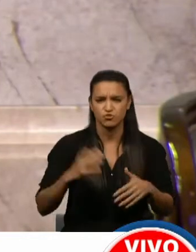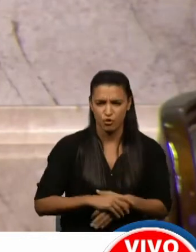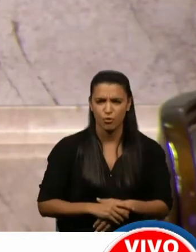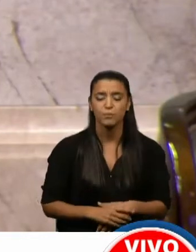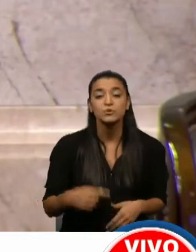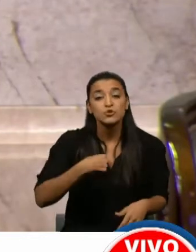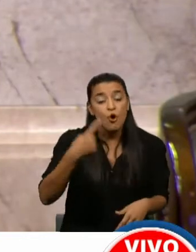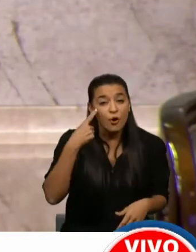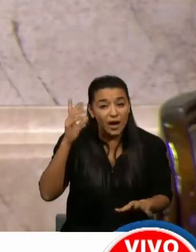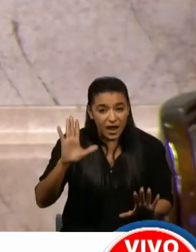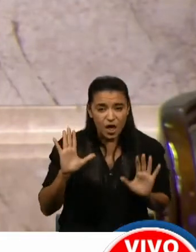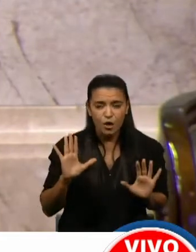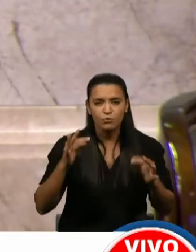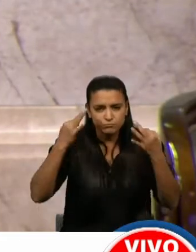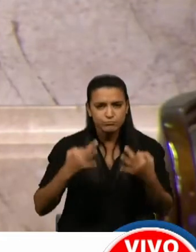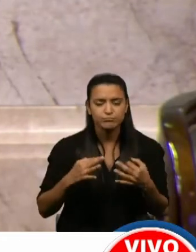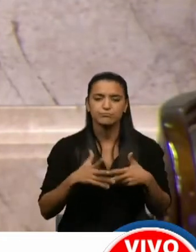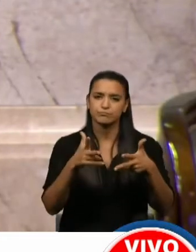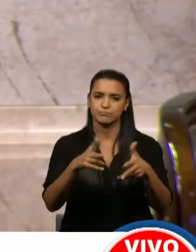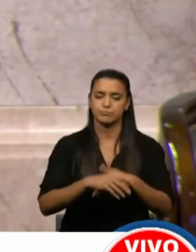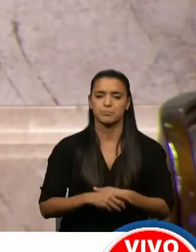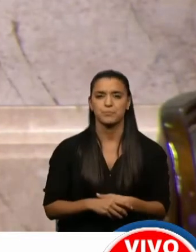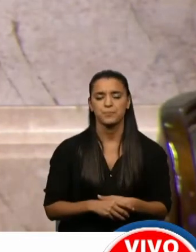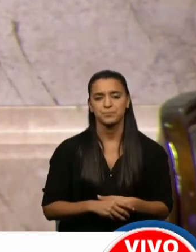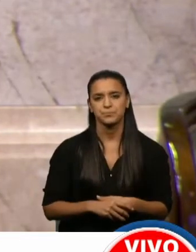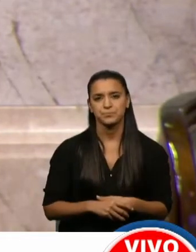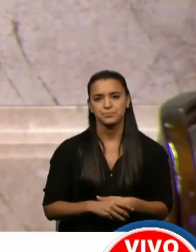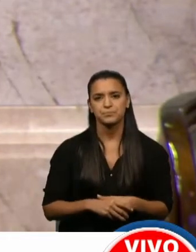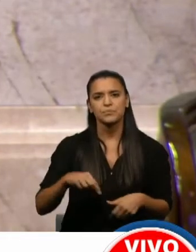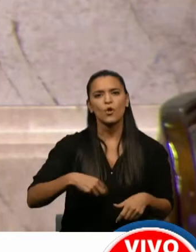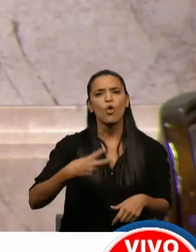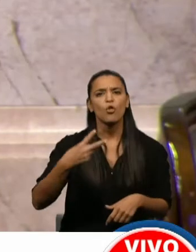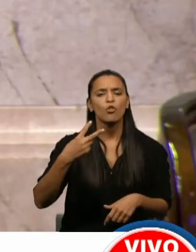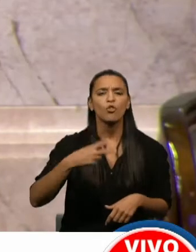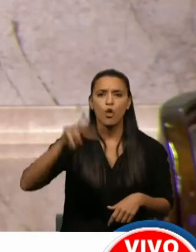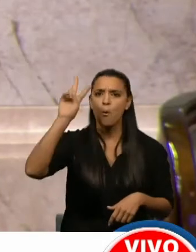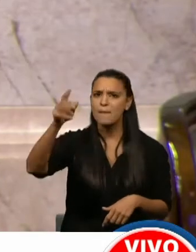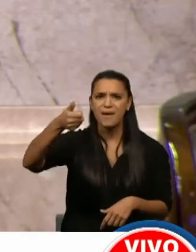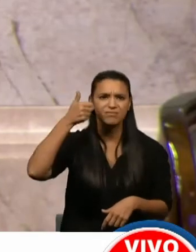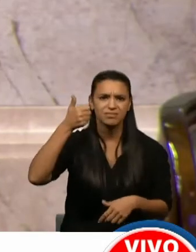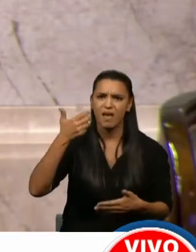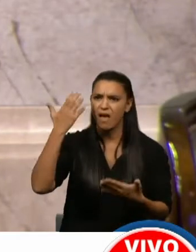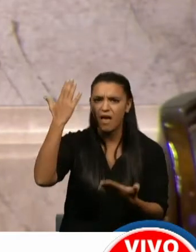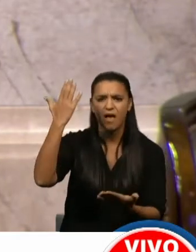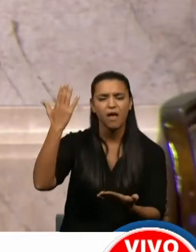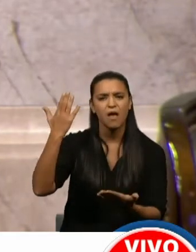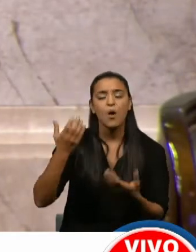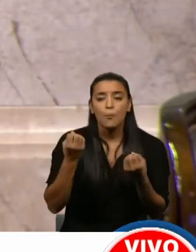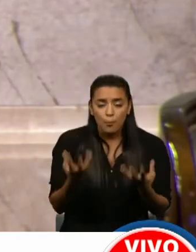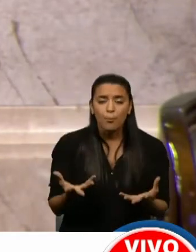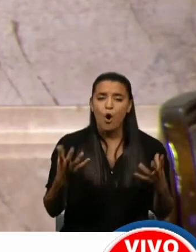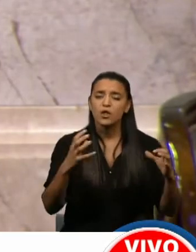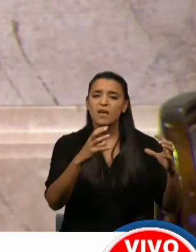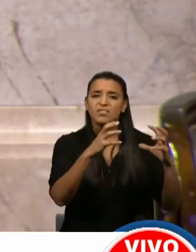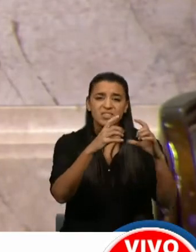que cabe mencionar que es doblemente elogiable porque el tratamiento